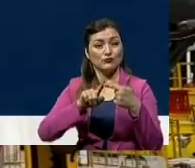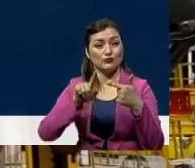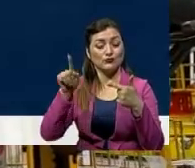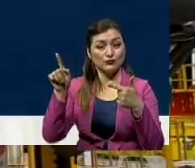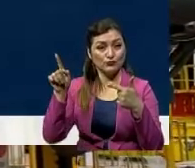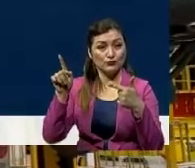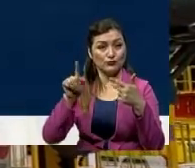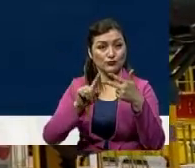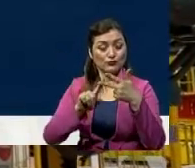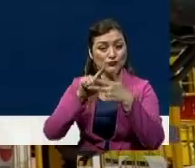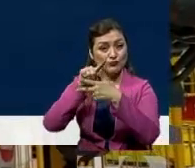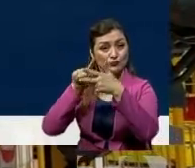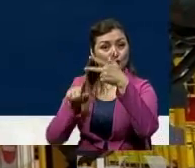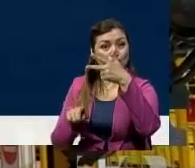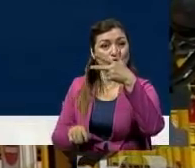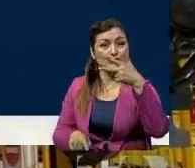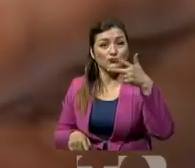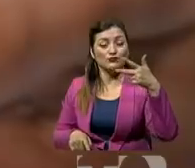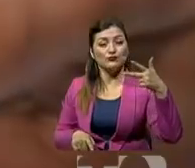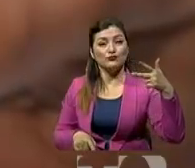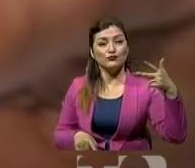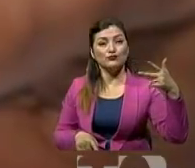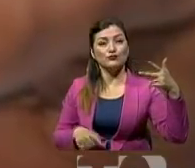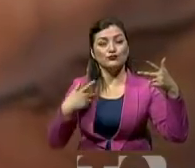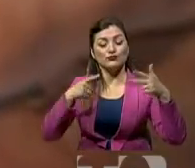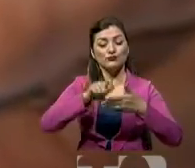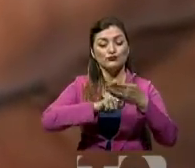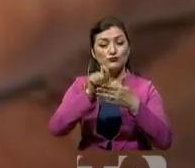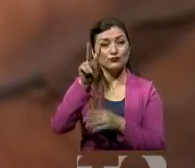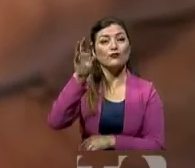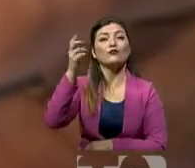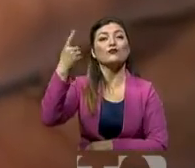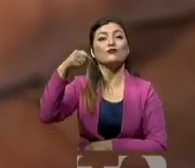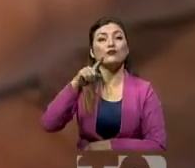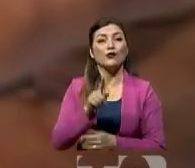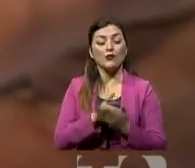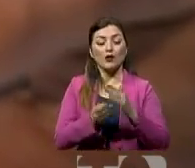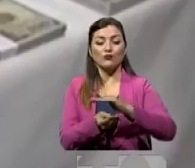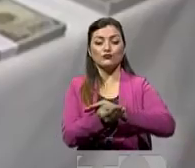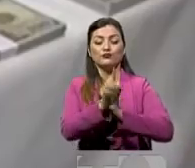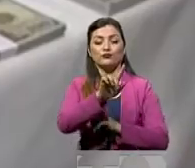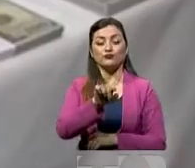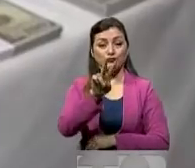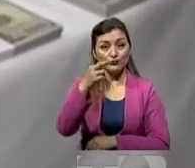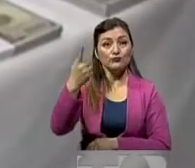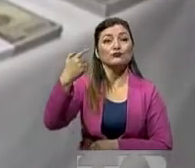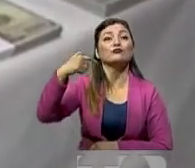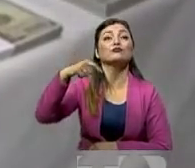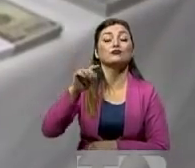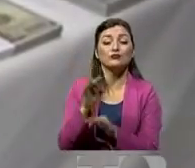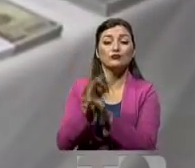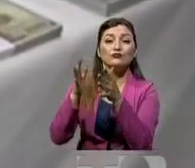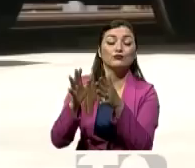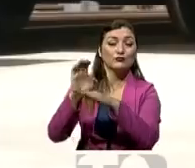Bustren y Cabe Consultores, obtuvo el contrato de 20 millones de dólares pagando sobornos por 1.2 millones a